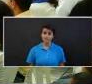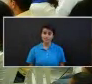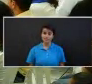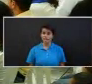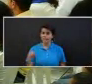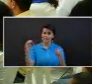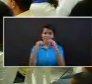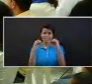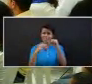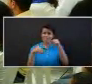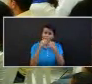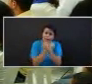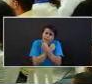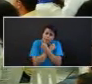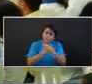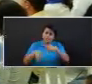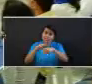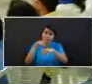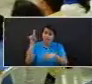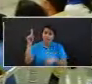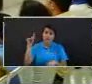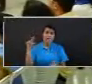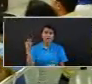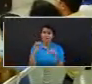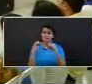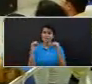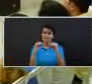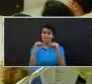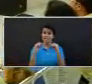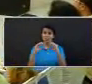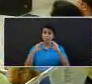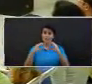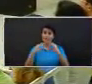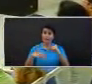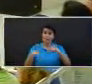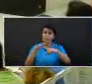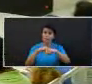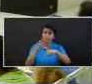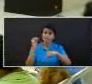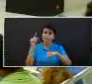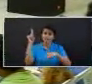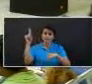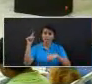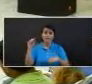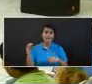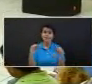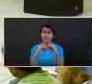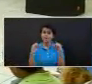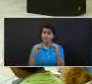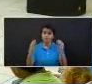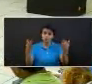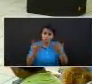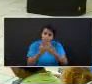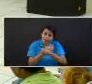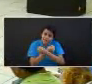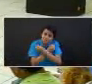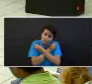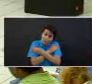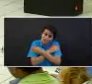Nadie te amará más que Él. Nadie te cuidará más que Él. Nadie te tomará en sus brazos mejor que